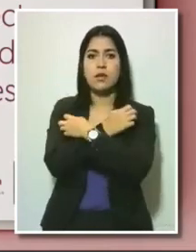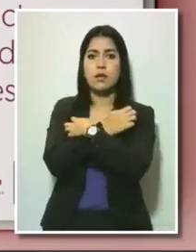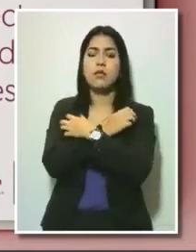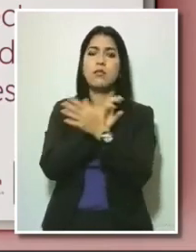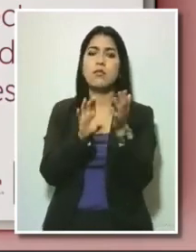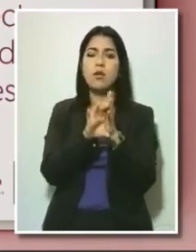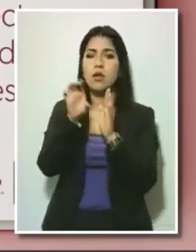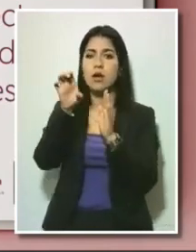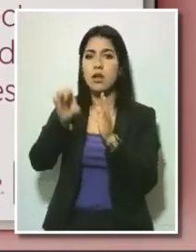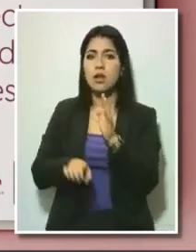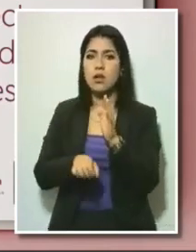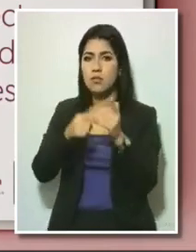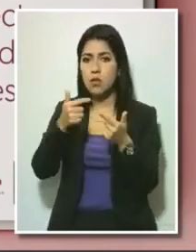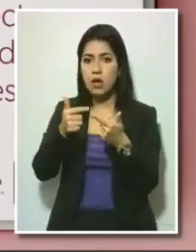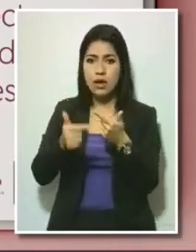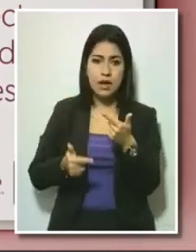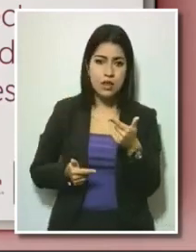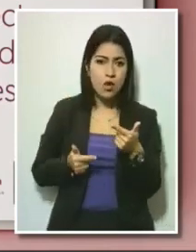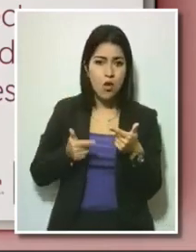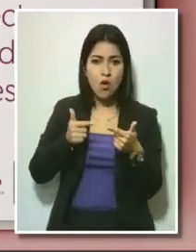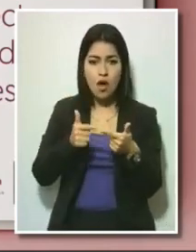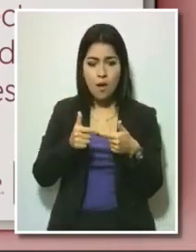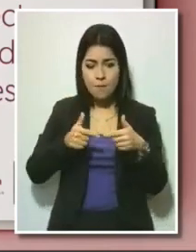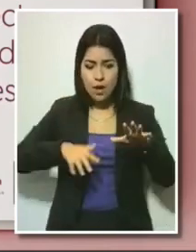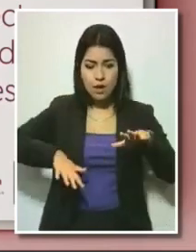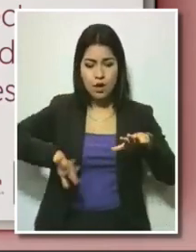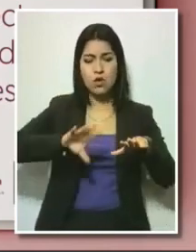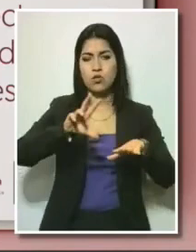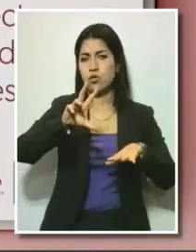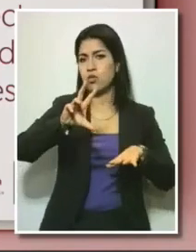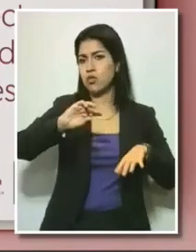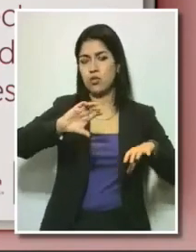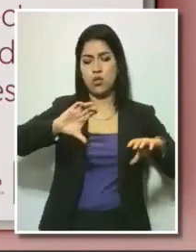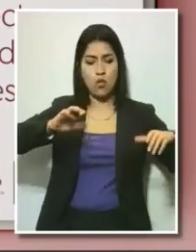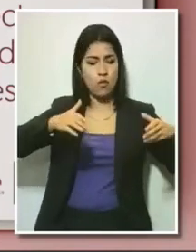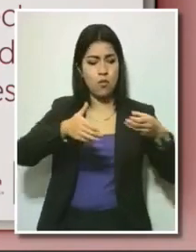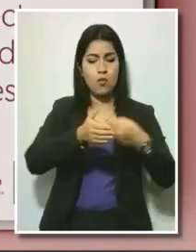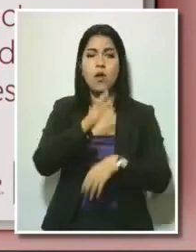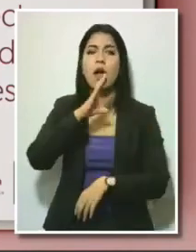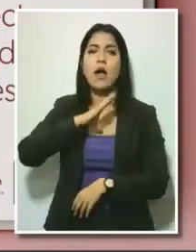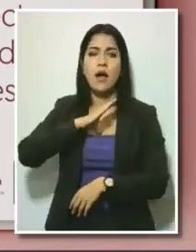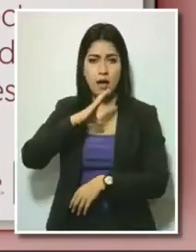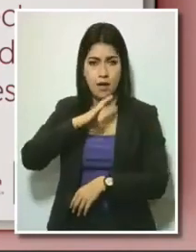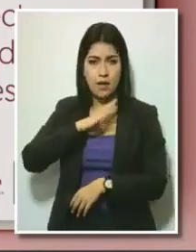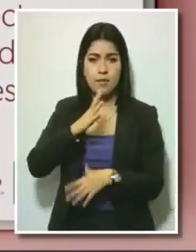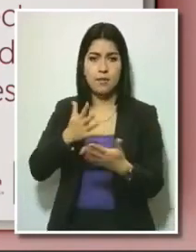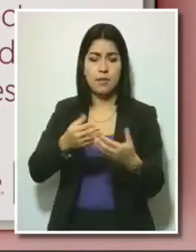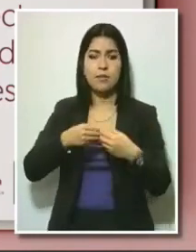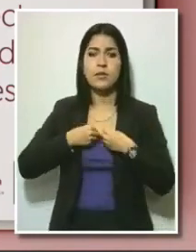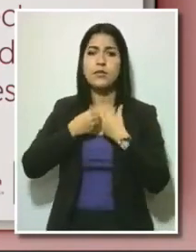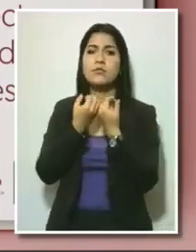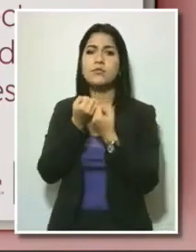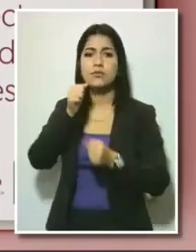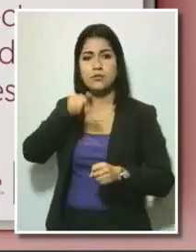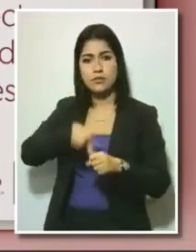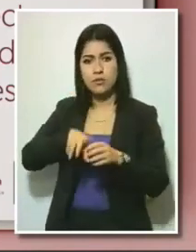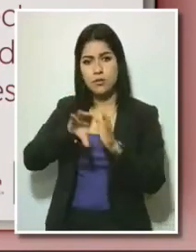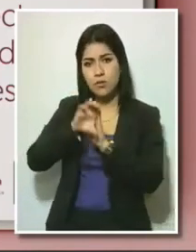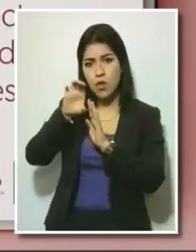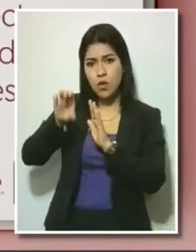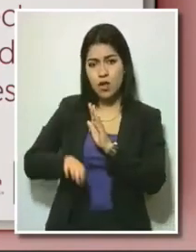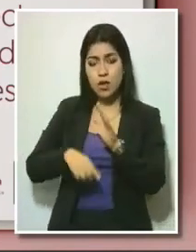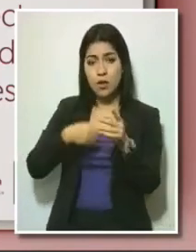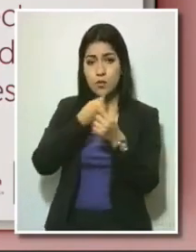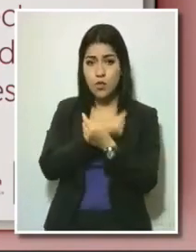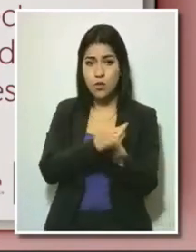referimos a un tema geográfico, sino a las comunidades que se generan en toda nuestra vida social. La comunidad de un niño